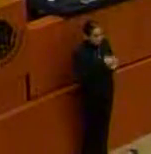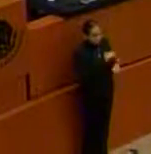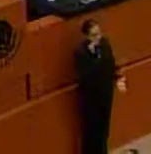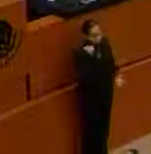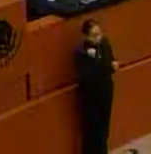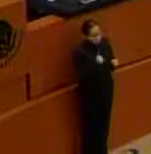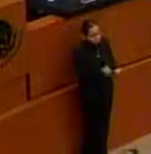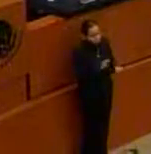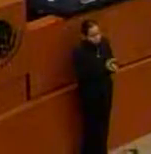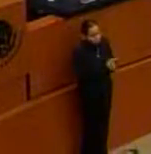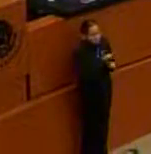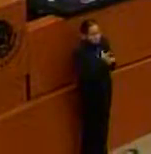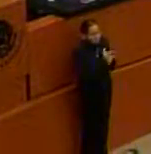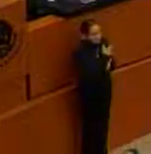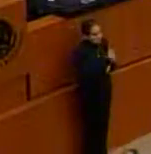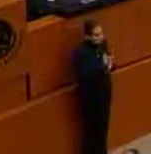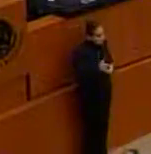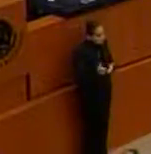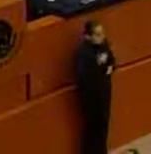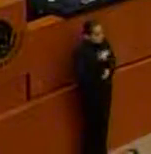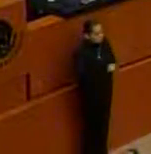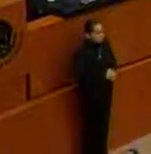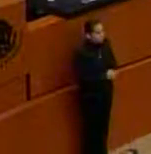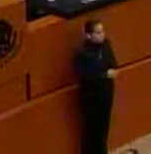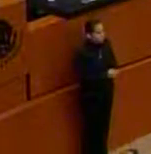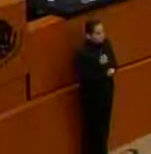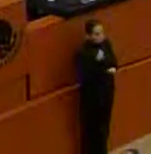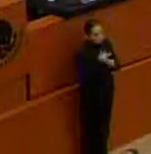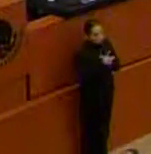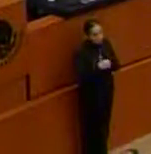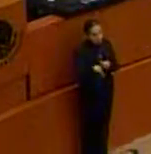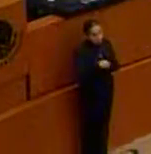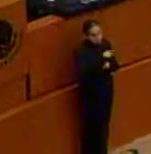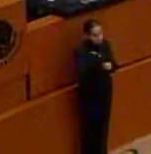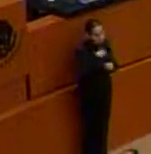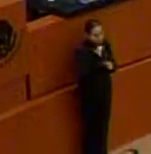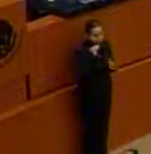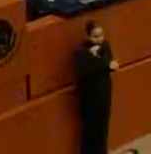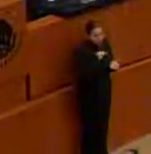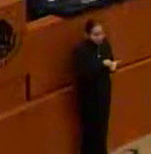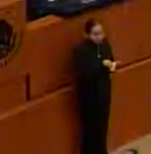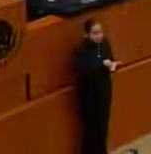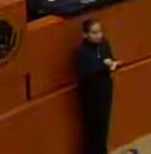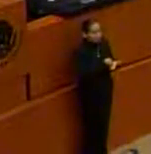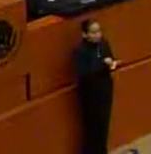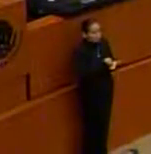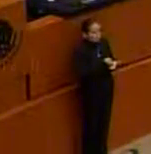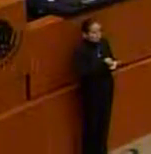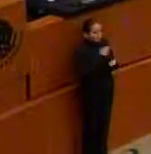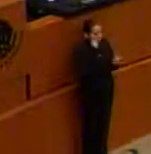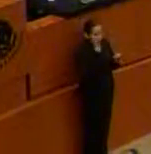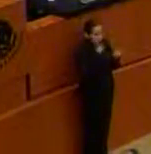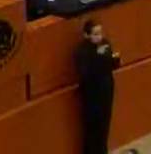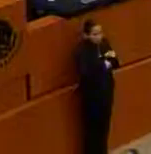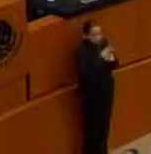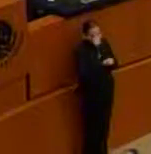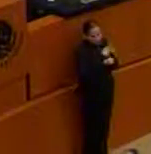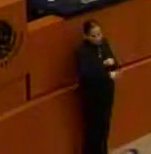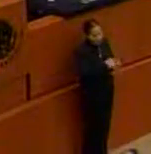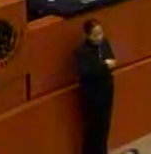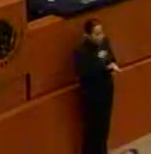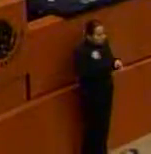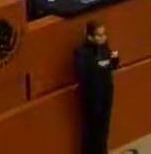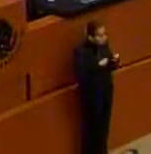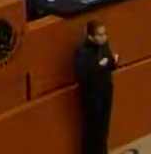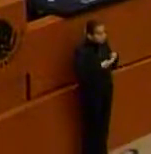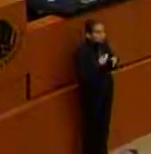hay una mayor seguridad en el empleo y los salarios. En muchos países se han establecido esquemas, incluso en México, de